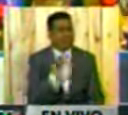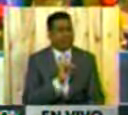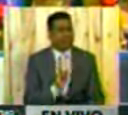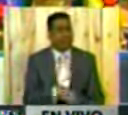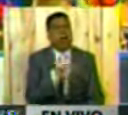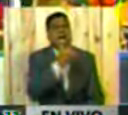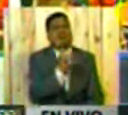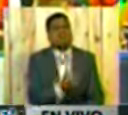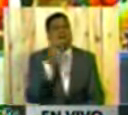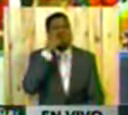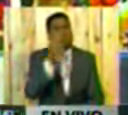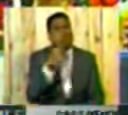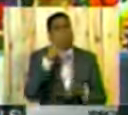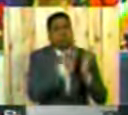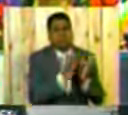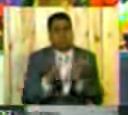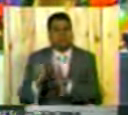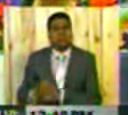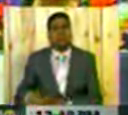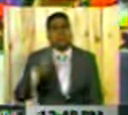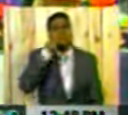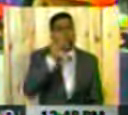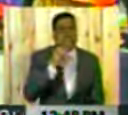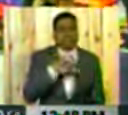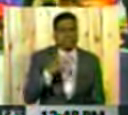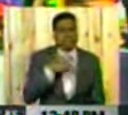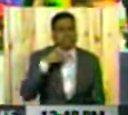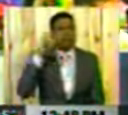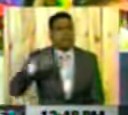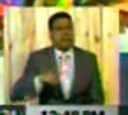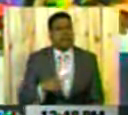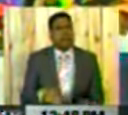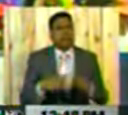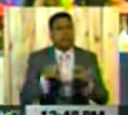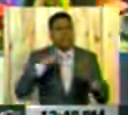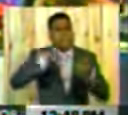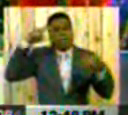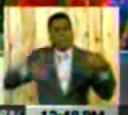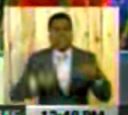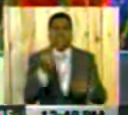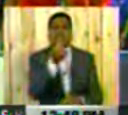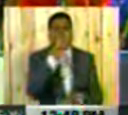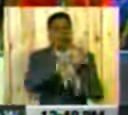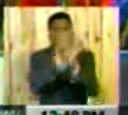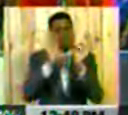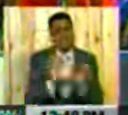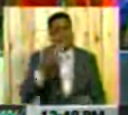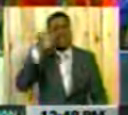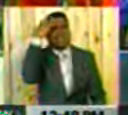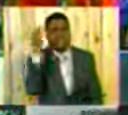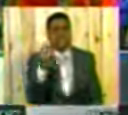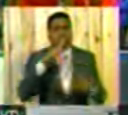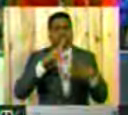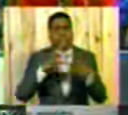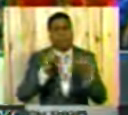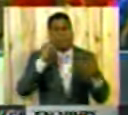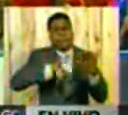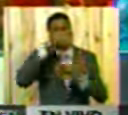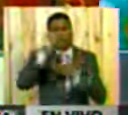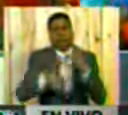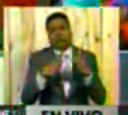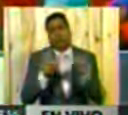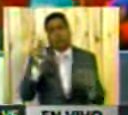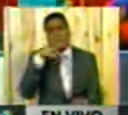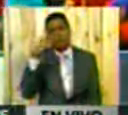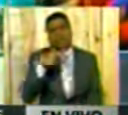pueblo organizado, el pueblo que verdaderamente siente lo que está ocurriendo en Venezuela, sin exclusiones de ningún tipo, pero que entiendan que es un proyecto y una política del gobierno